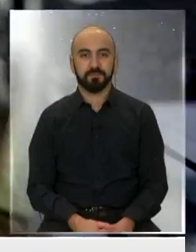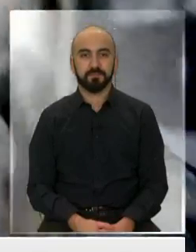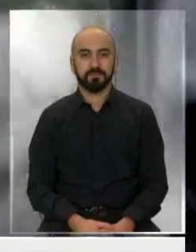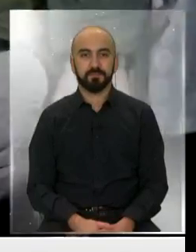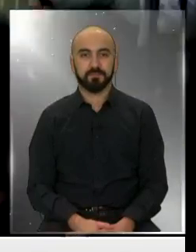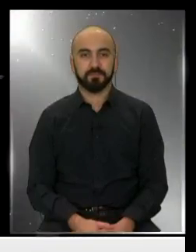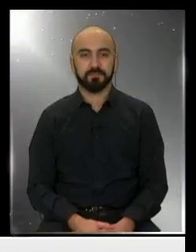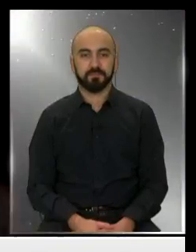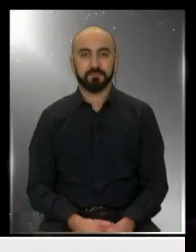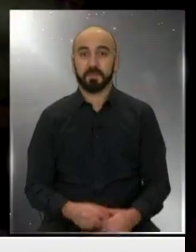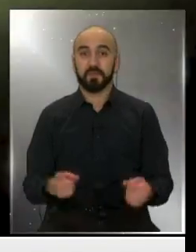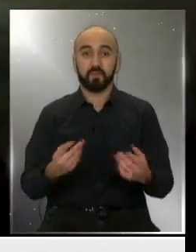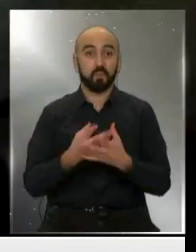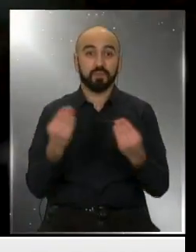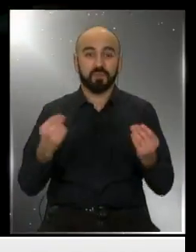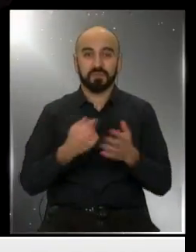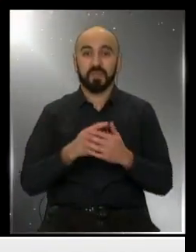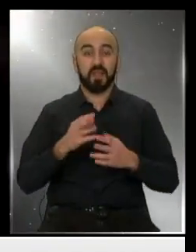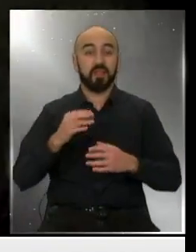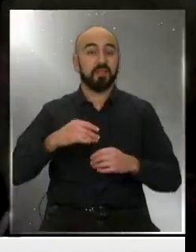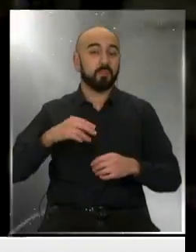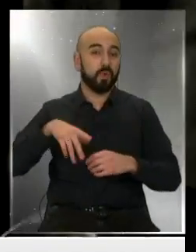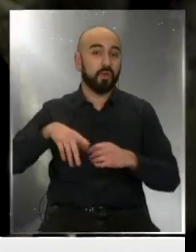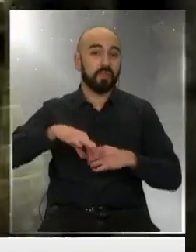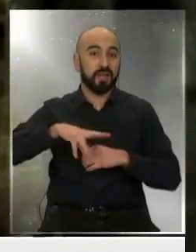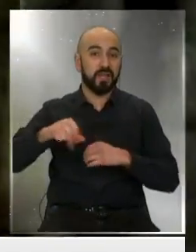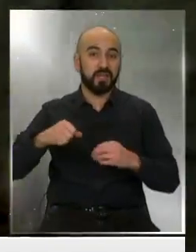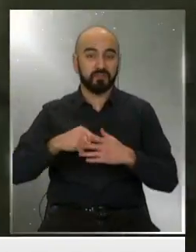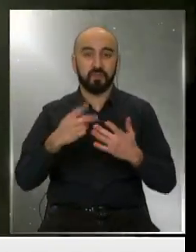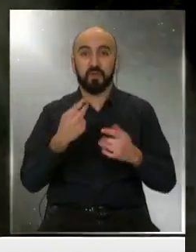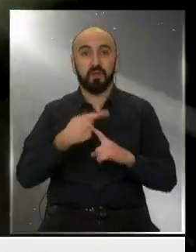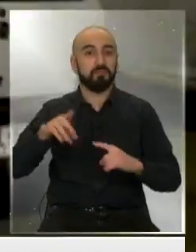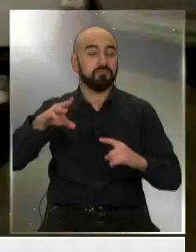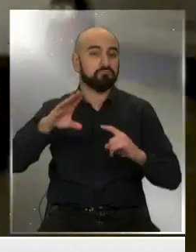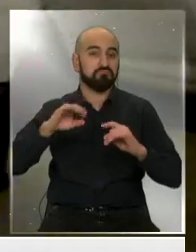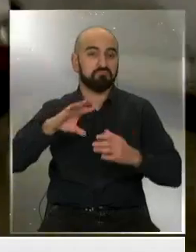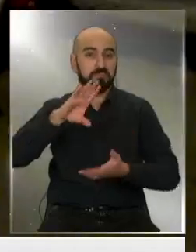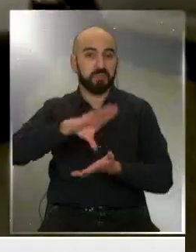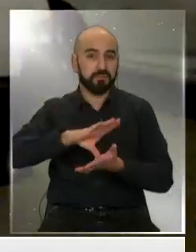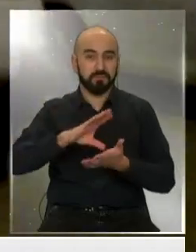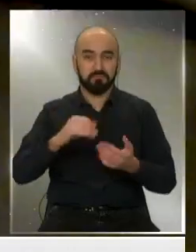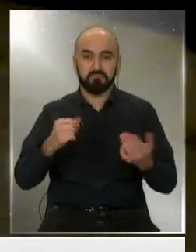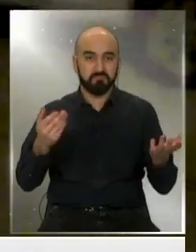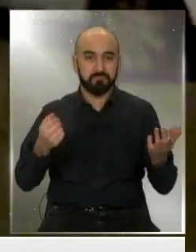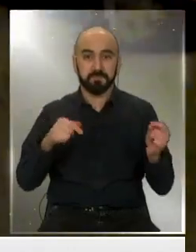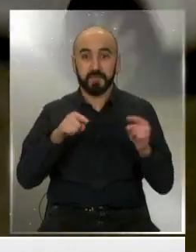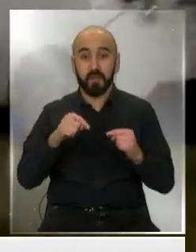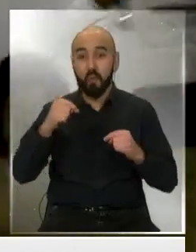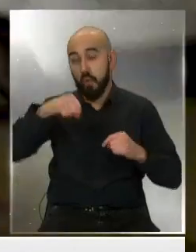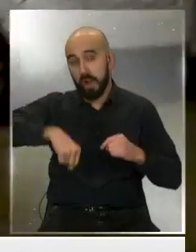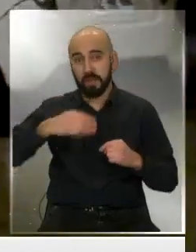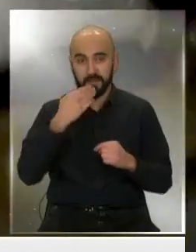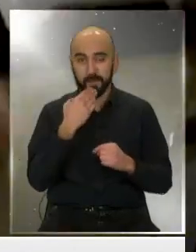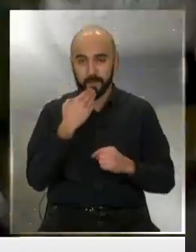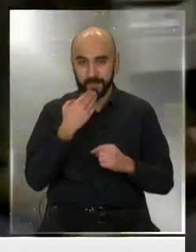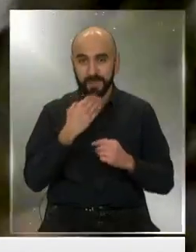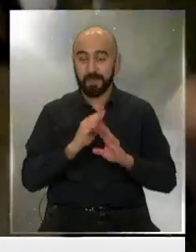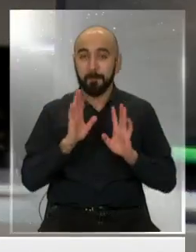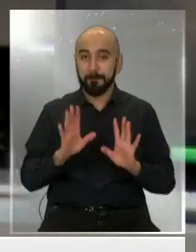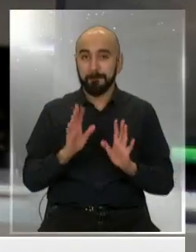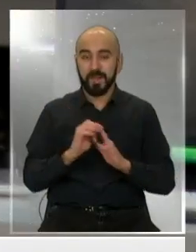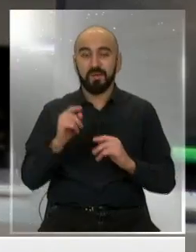Son delitos que muchas veces son transnacionales, que ocurre o la comisión de este es en territorio nacional, pero el